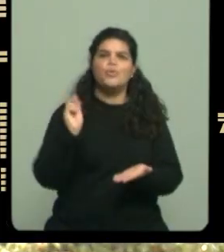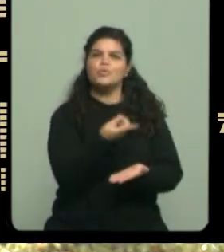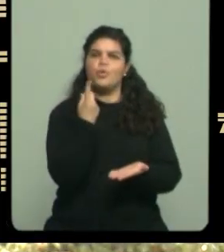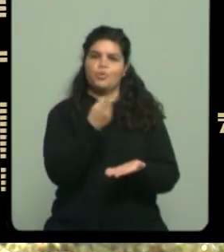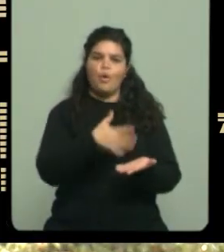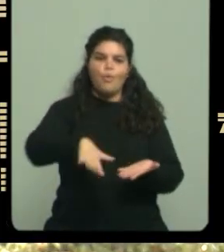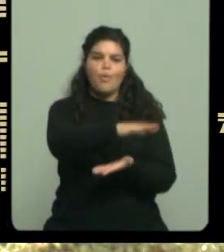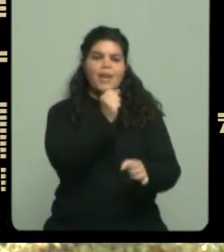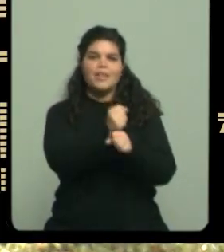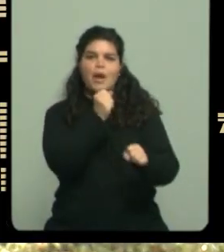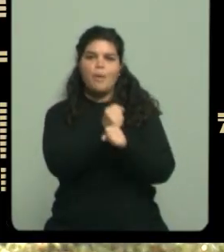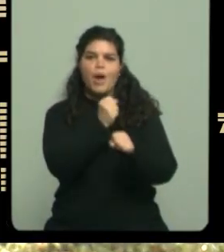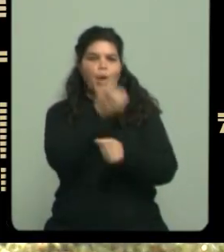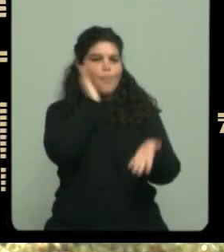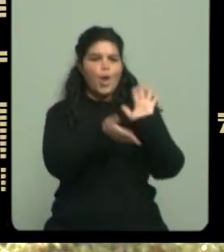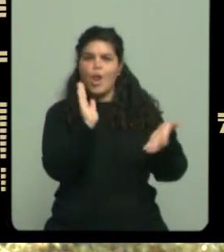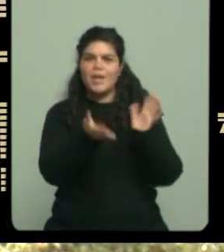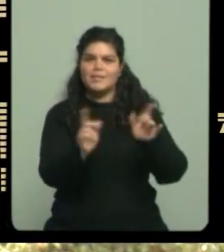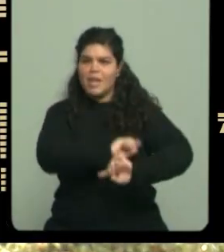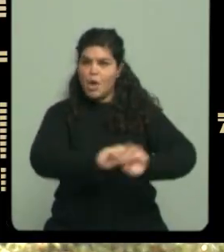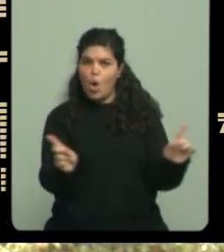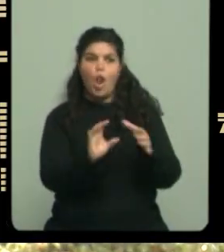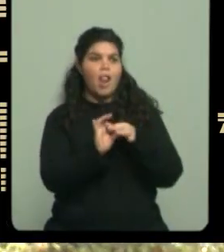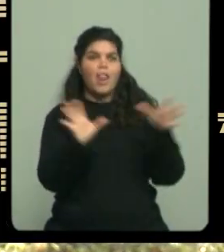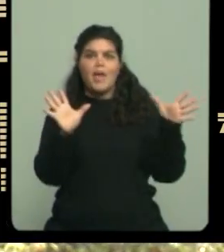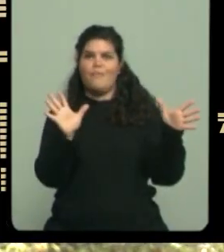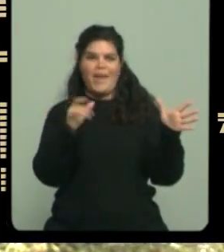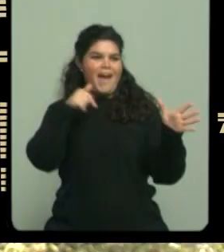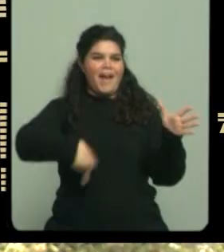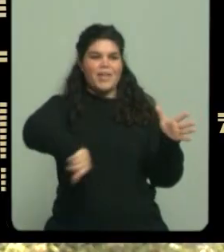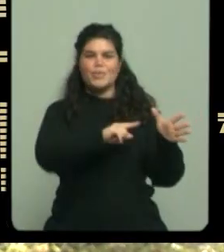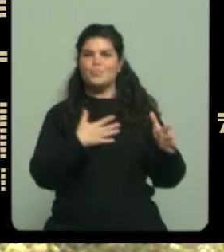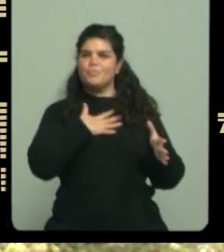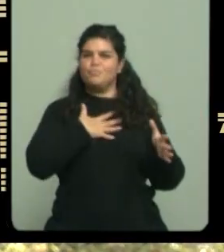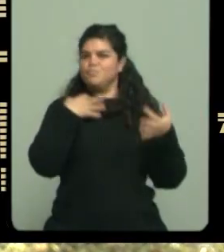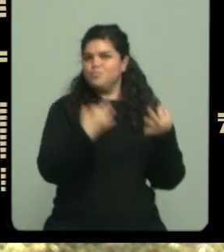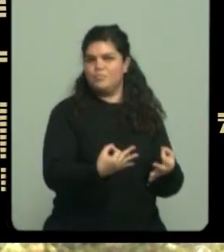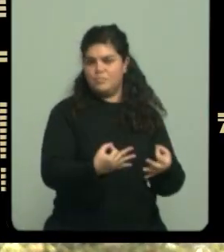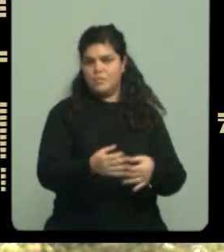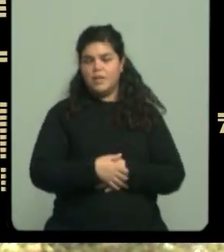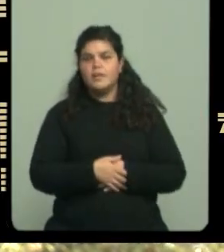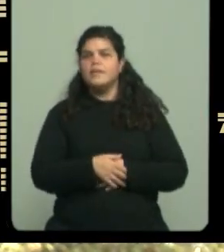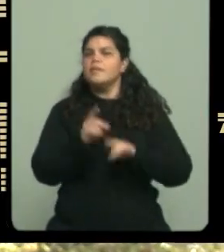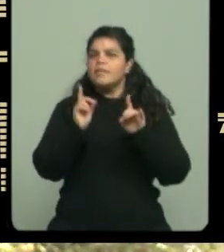en ese caso, estaba muy bien el ejemplo que ponías, esto de pronto se puede dar la situación de que alguien que